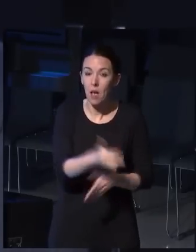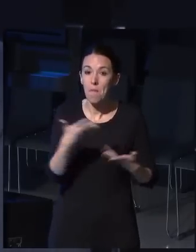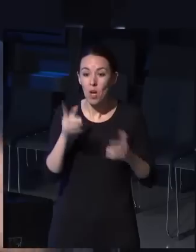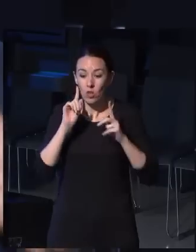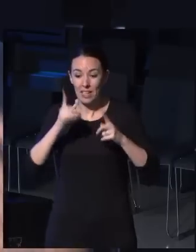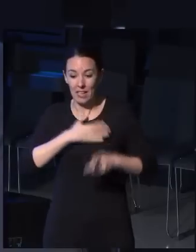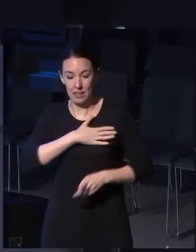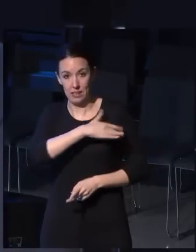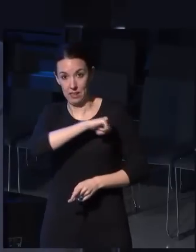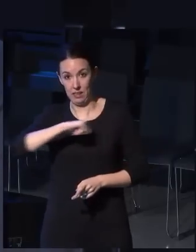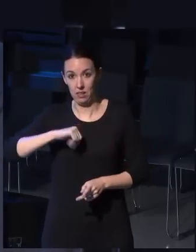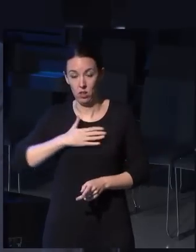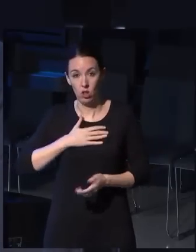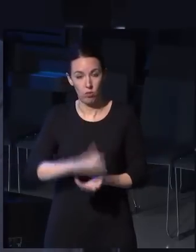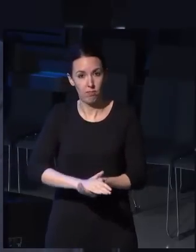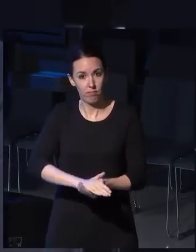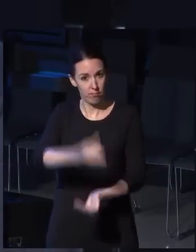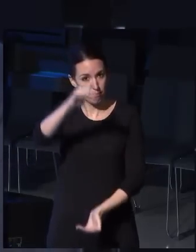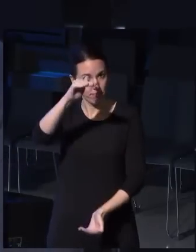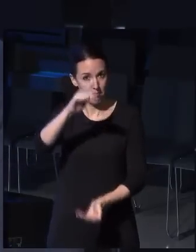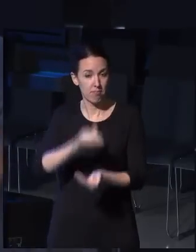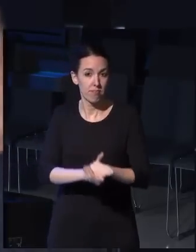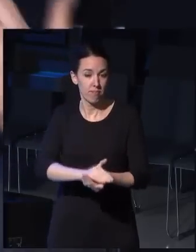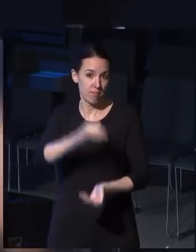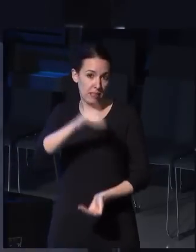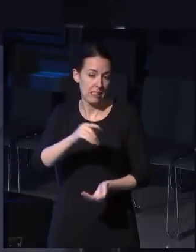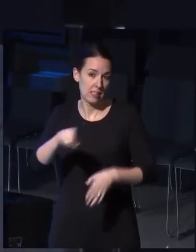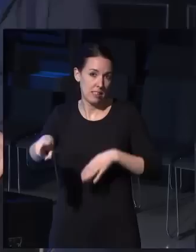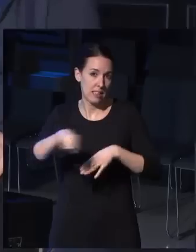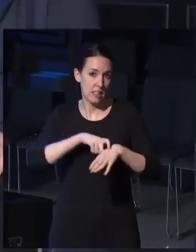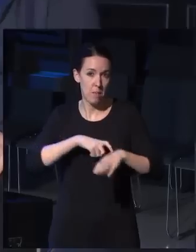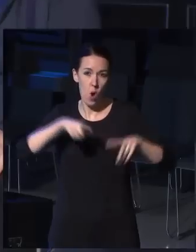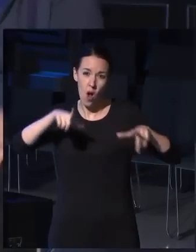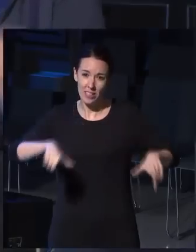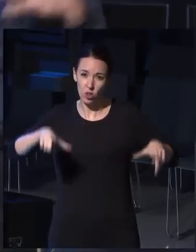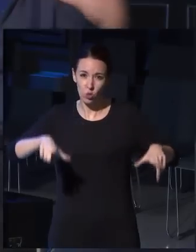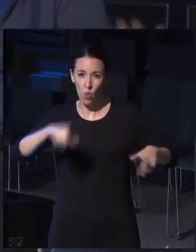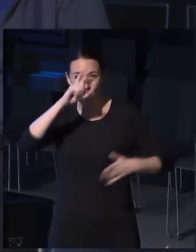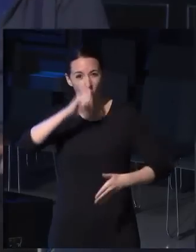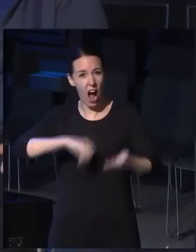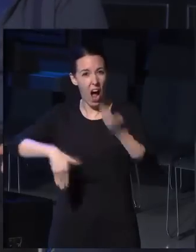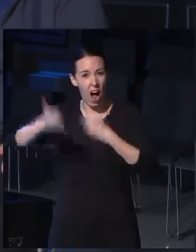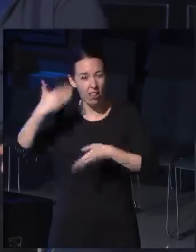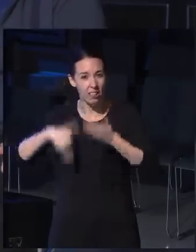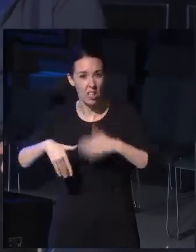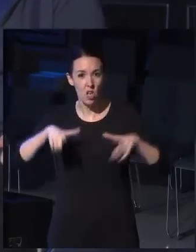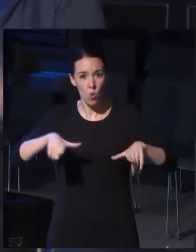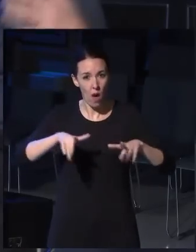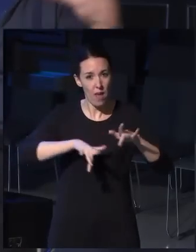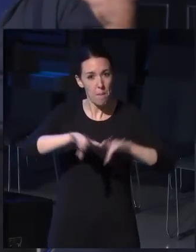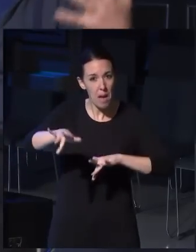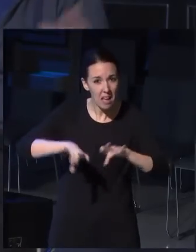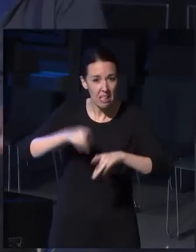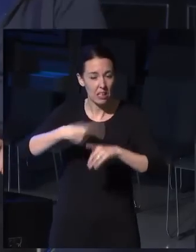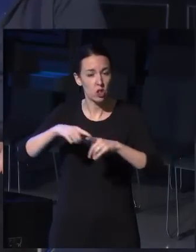caso yo crecí un poco con ese tipo de estudio antiguo de aparatos, de mesas de mezclas. Entonces tengo